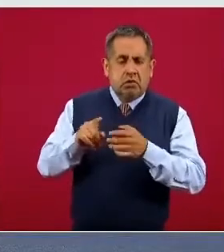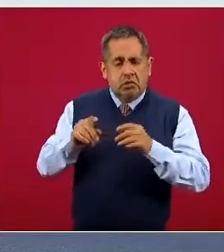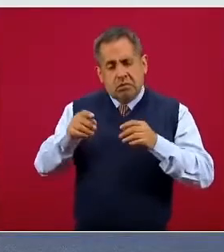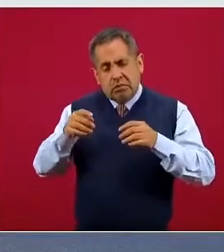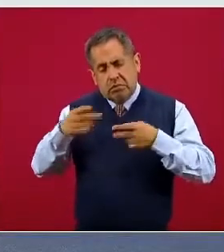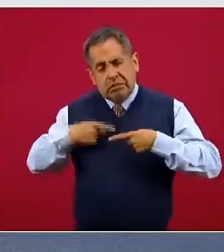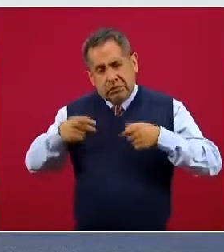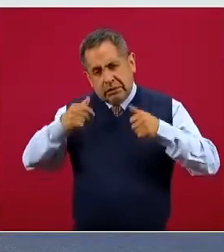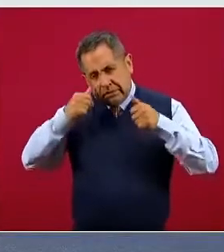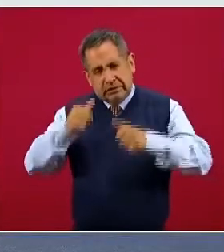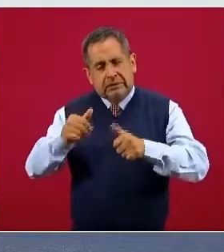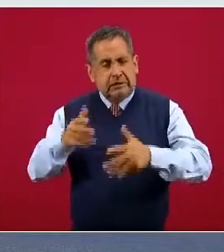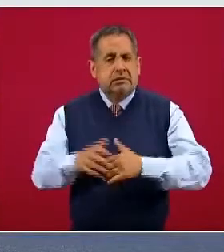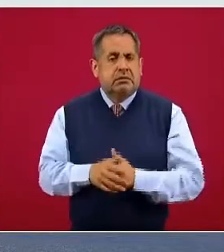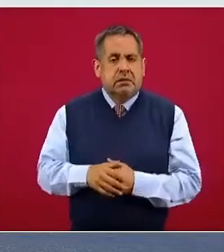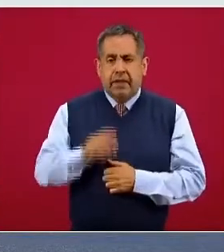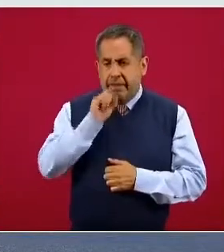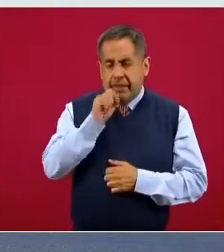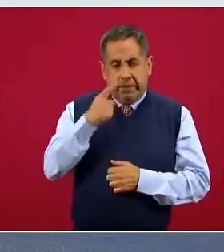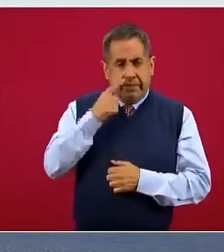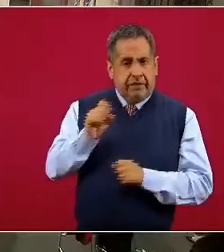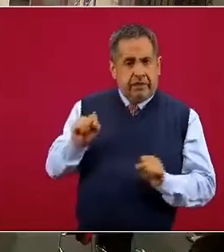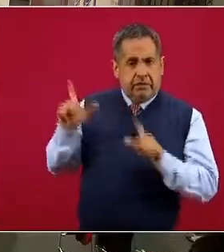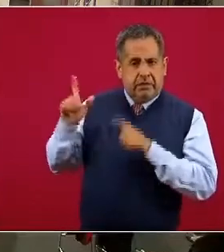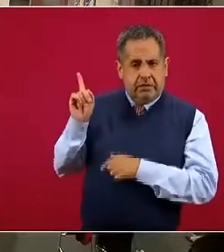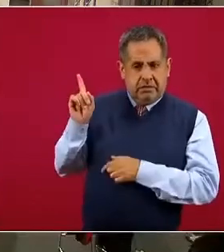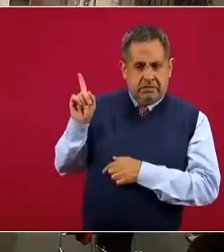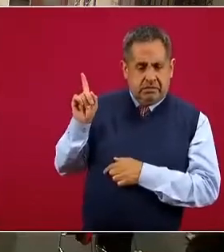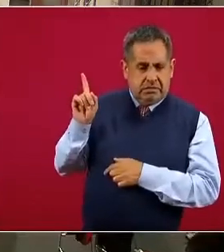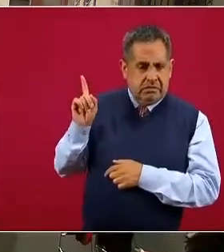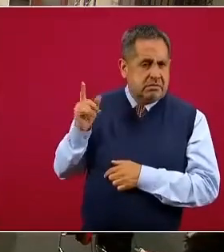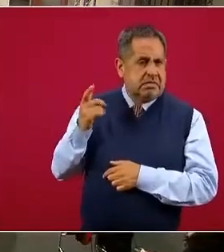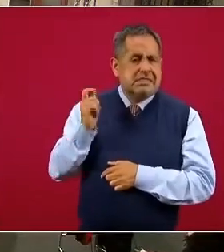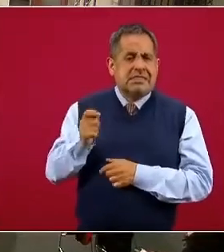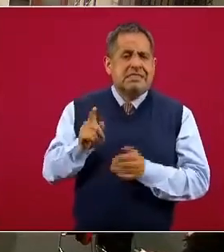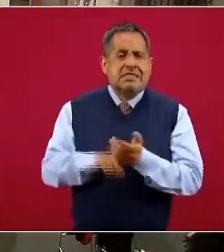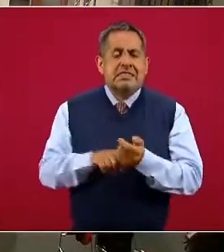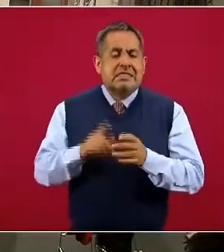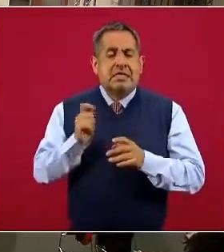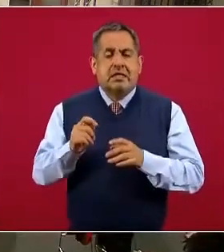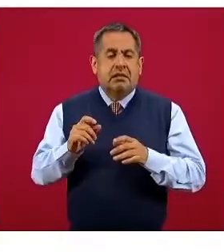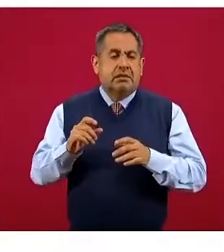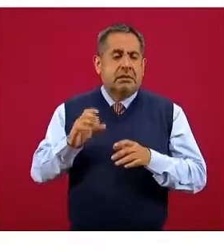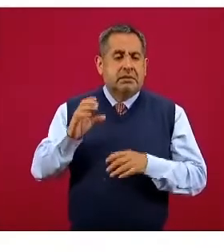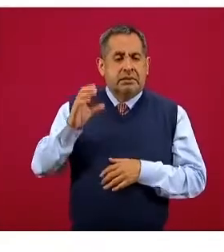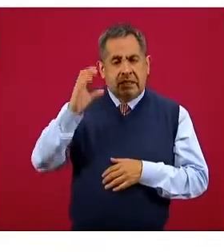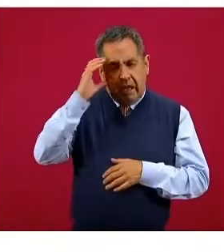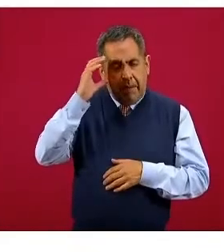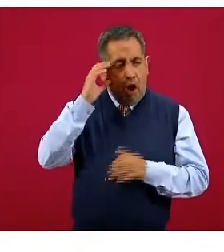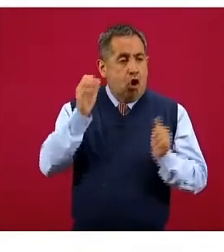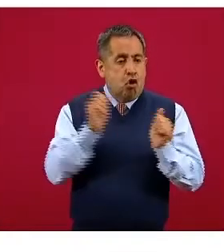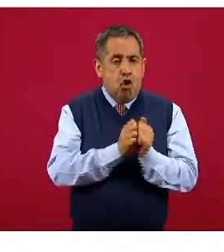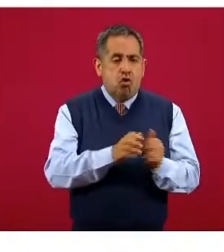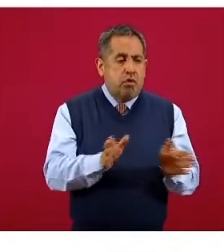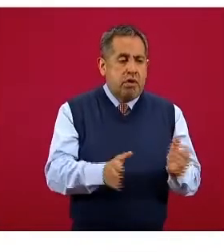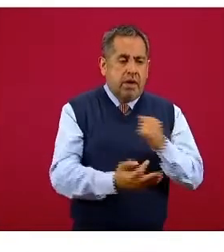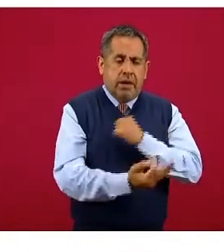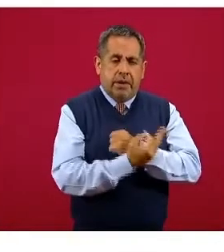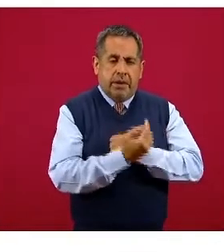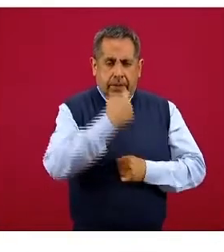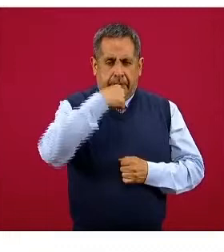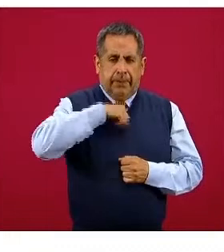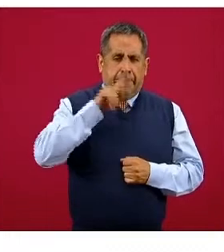ocupación hospitalaria, como lo vemos también en la siguiente diapositiva, que es las camas con ventilador para los